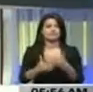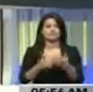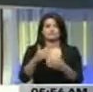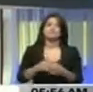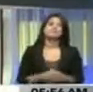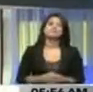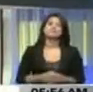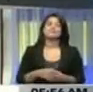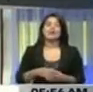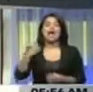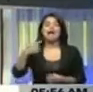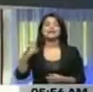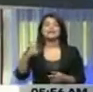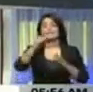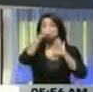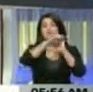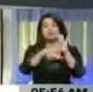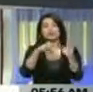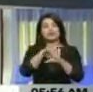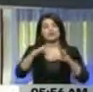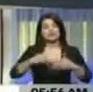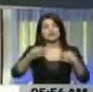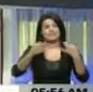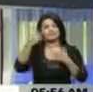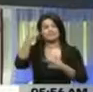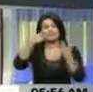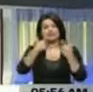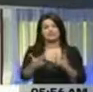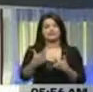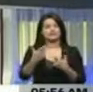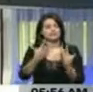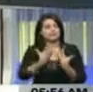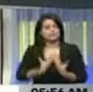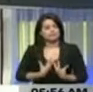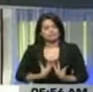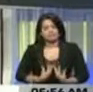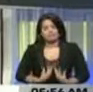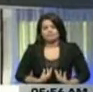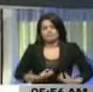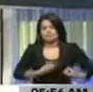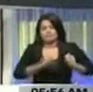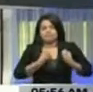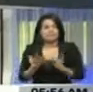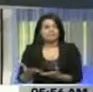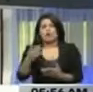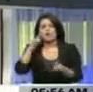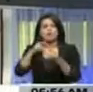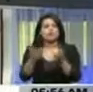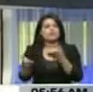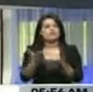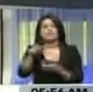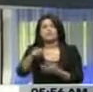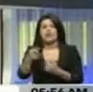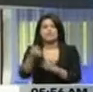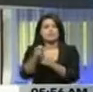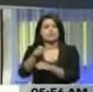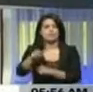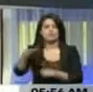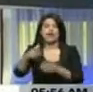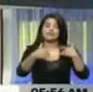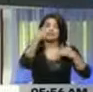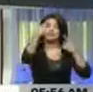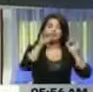Principio cristiano que siempre esbozaba el comandante supremo Hugo Chávez, consumirse gustosamente al servicio de los oprimidos. Lo hizo el comandante supremo Hugo